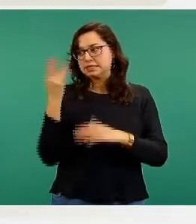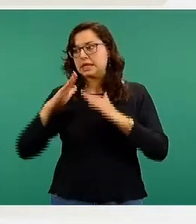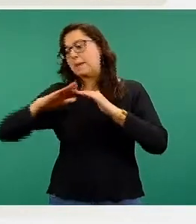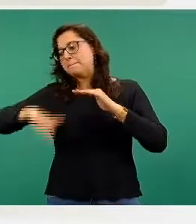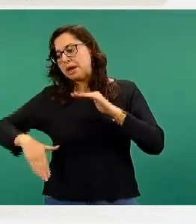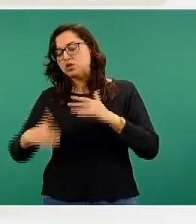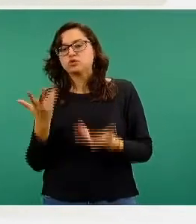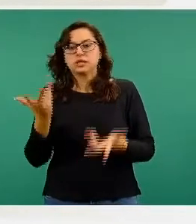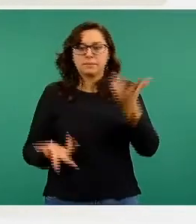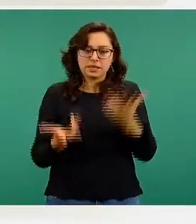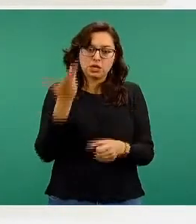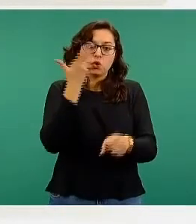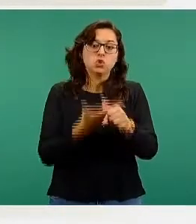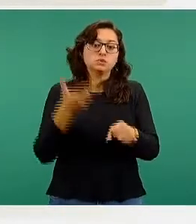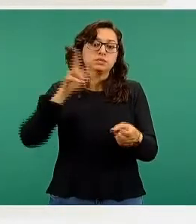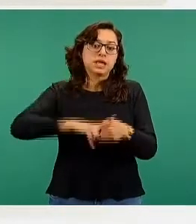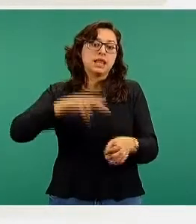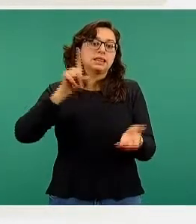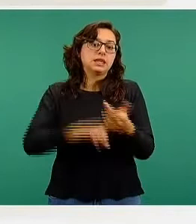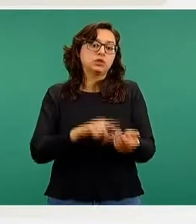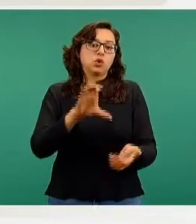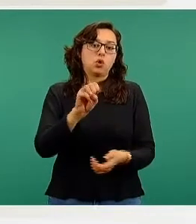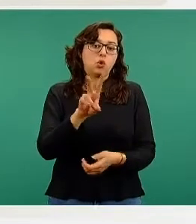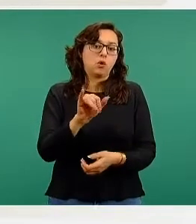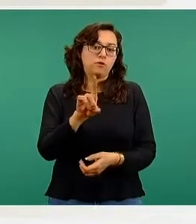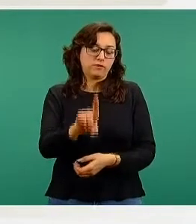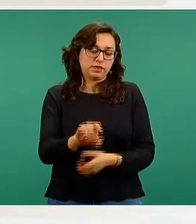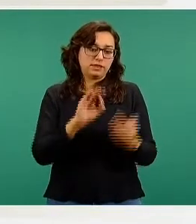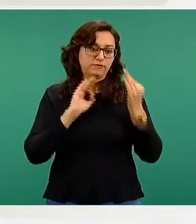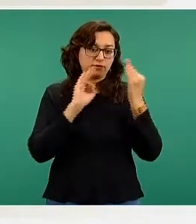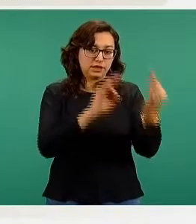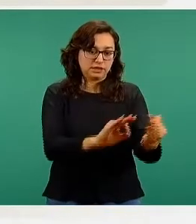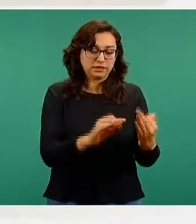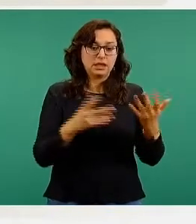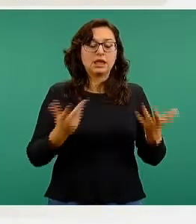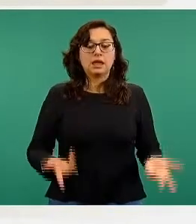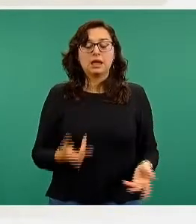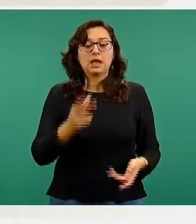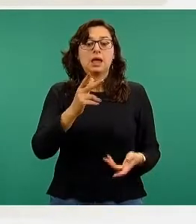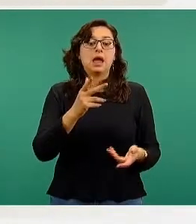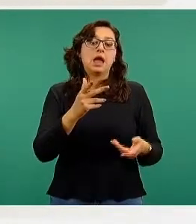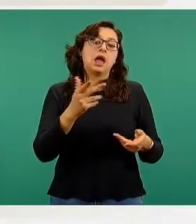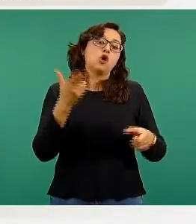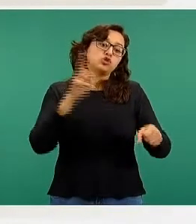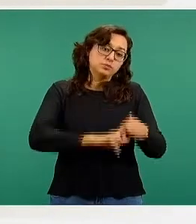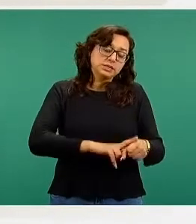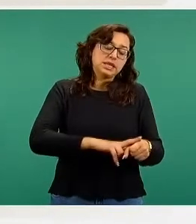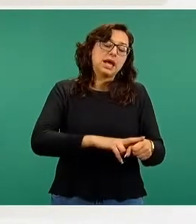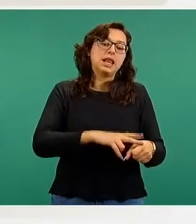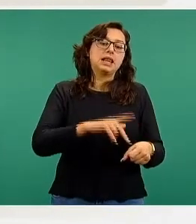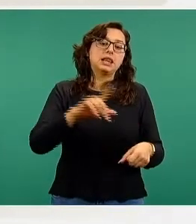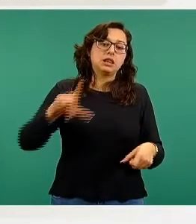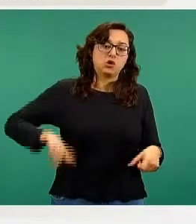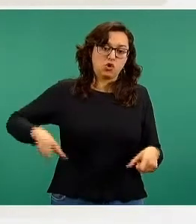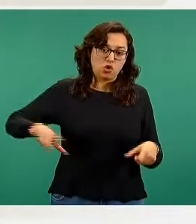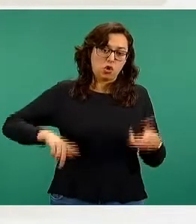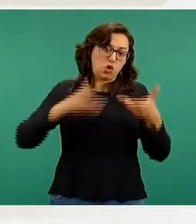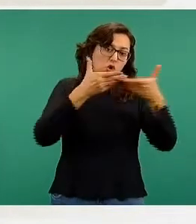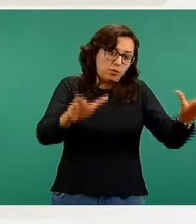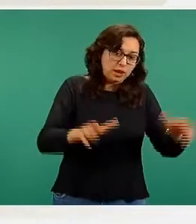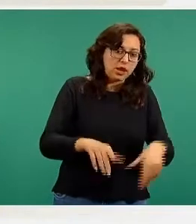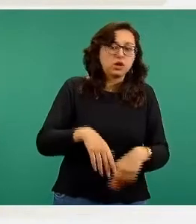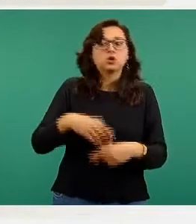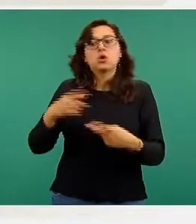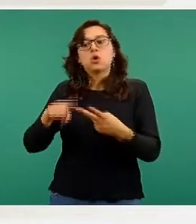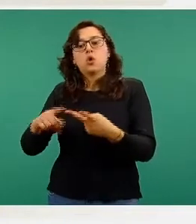primera línea, personal de salud que incluirá el sector público y el sector privado, sector público